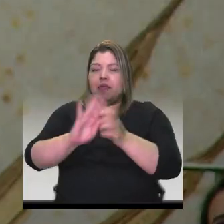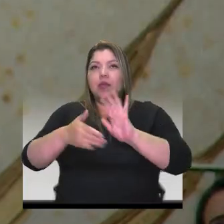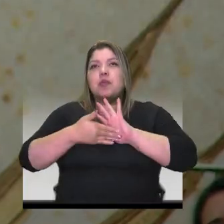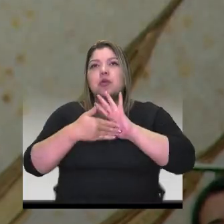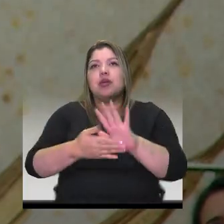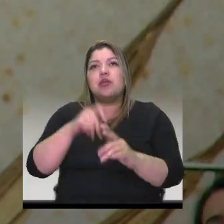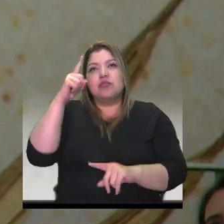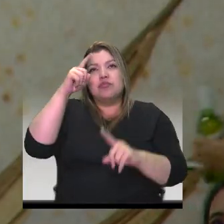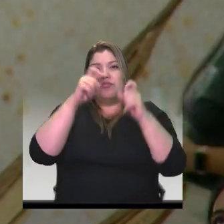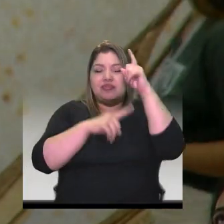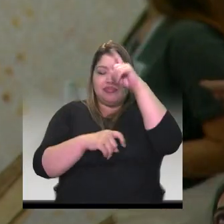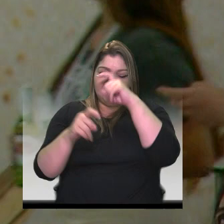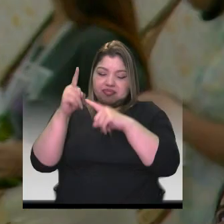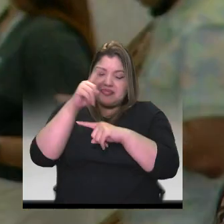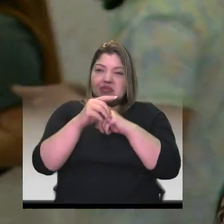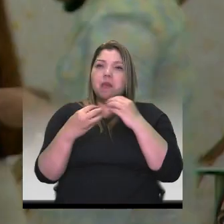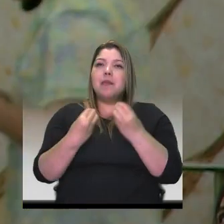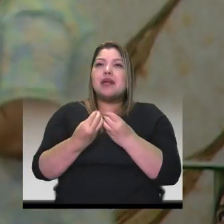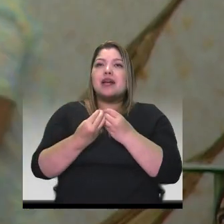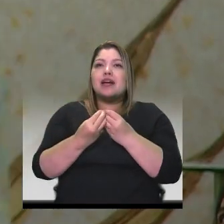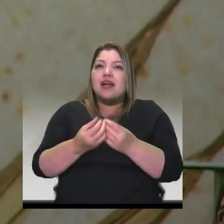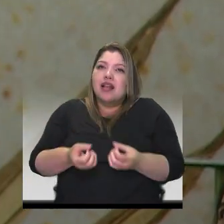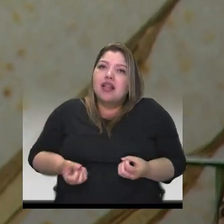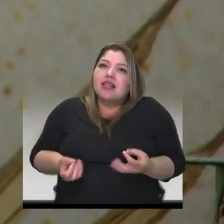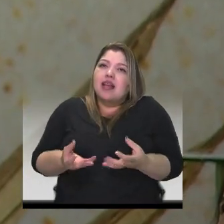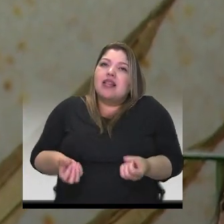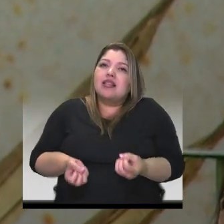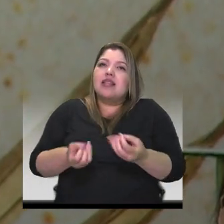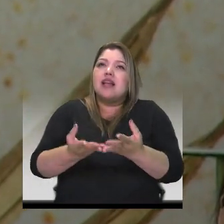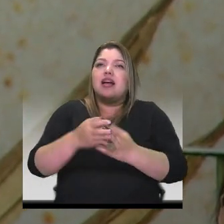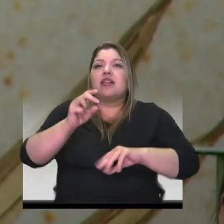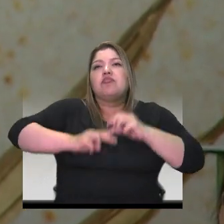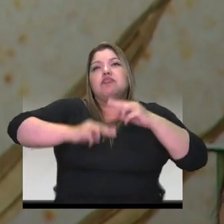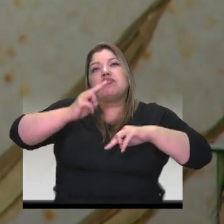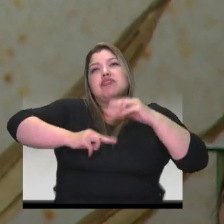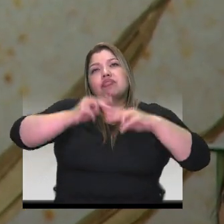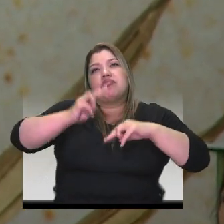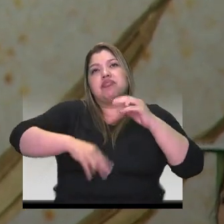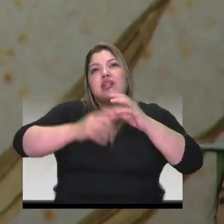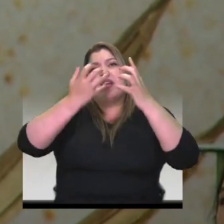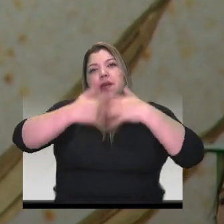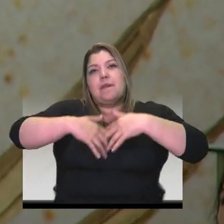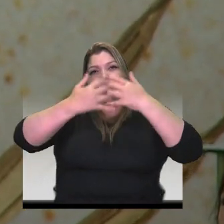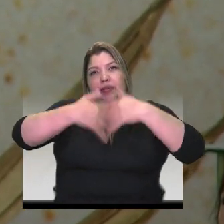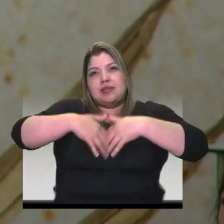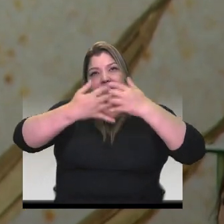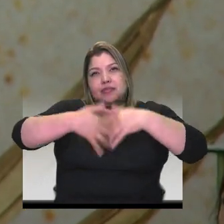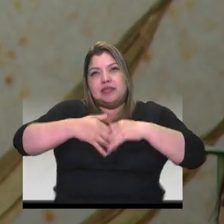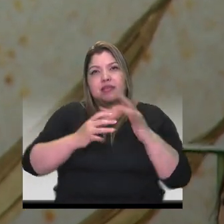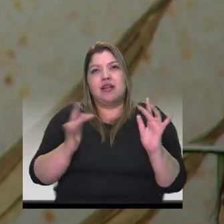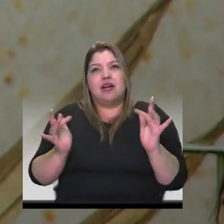poder llegar a construir empresa para el futuro y para todos? Un poco como esa sensación que tenía esta